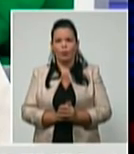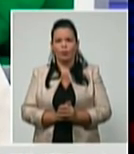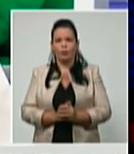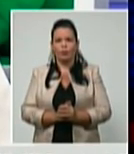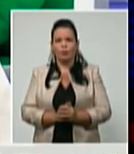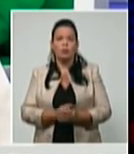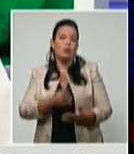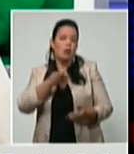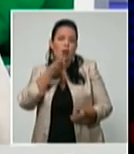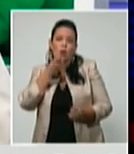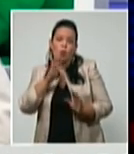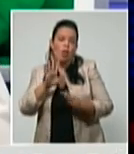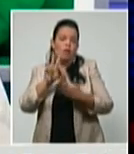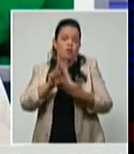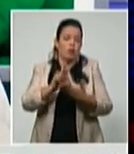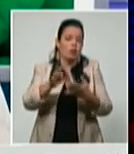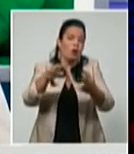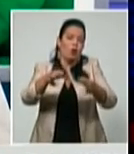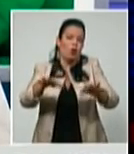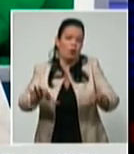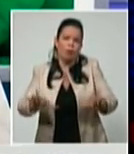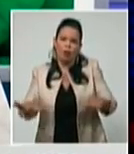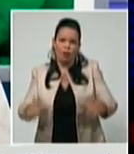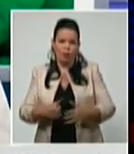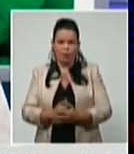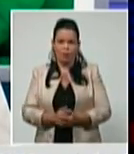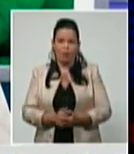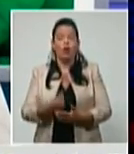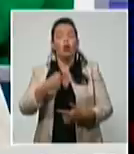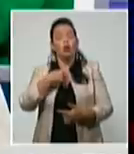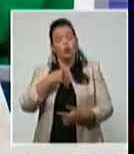que vino a nuestro país. Yo digo estas cosas